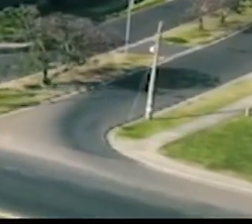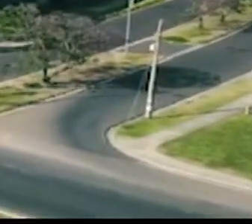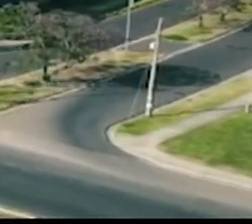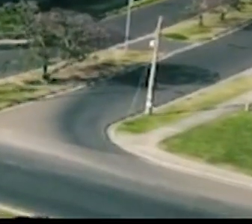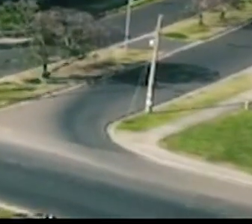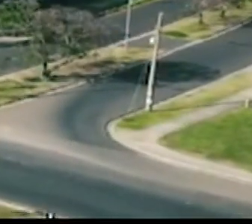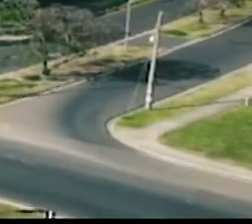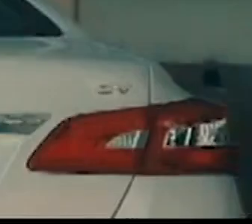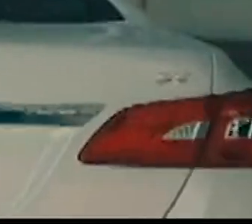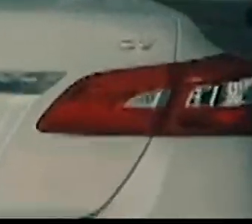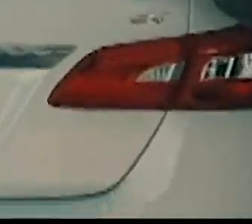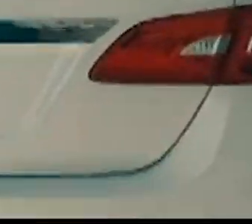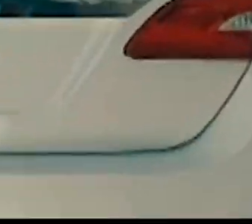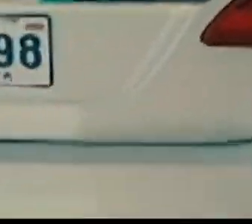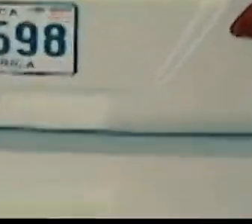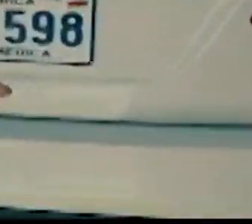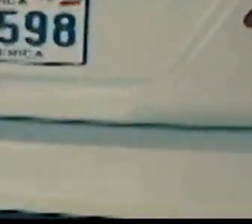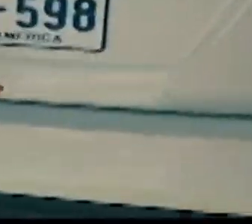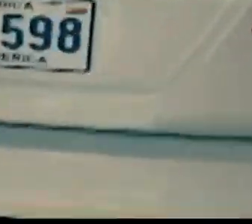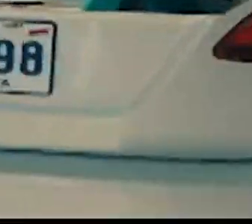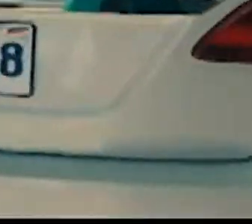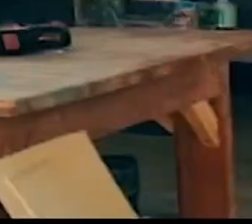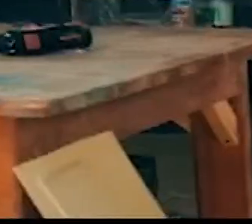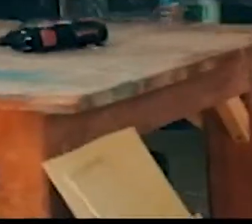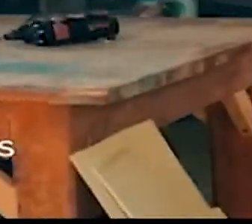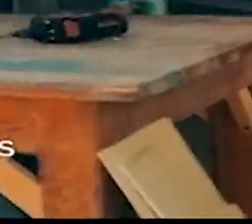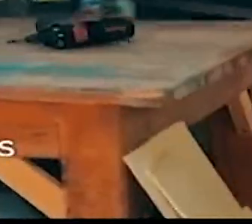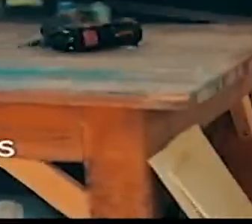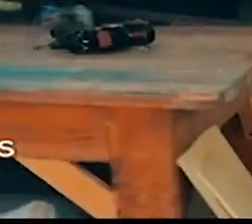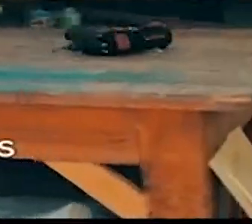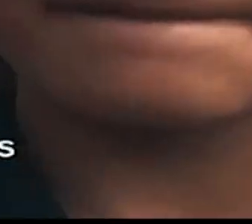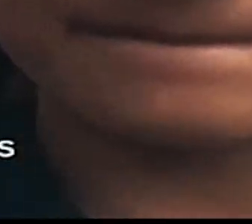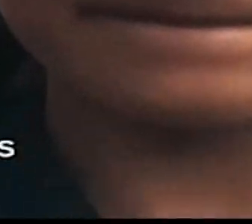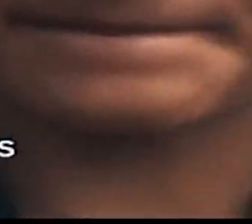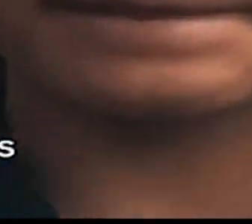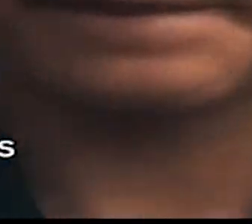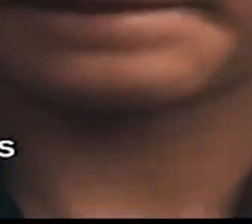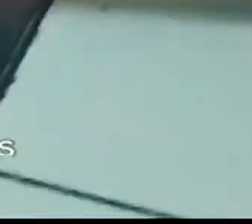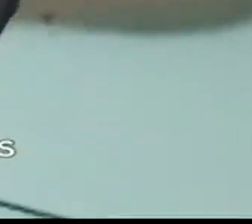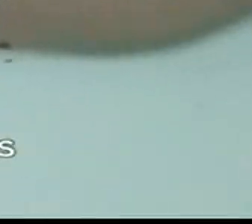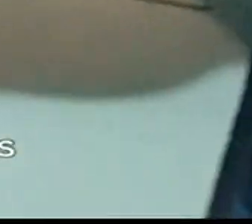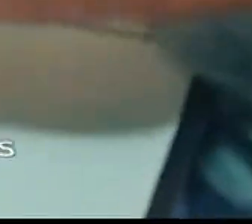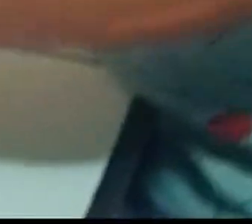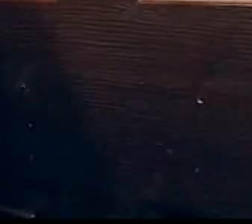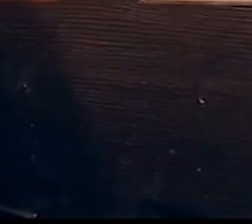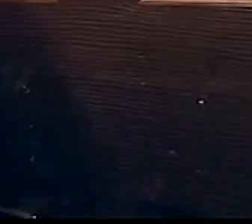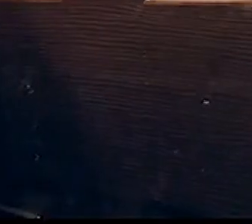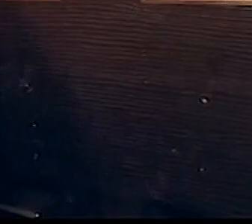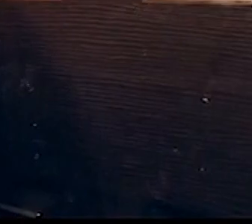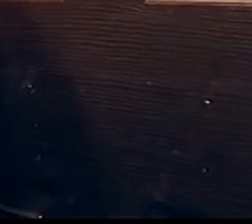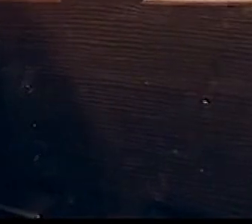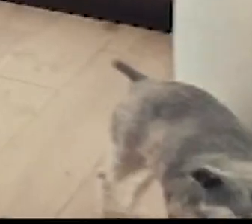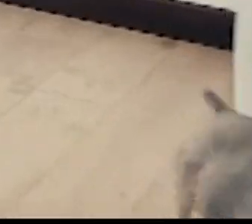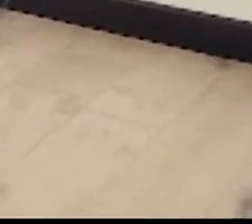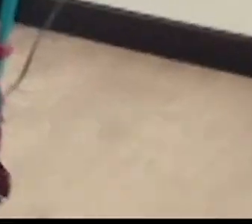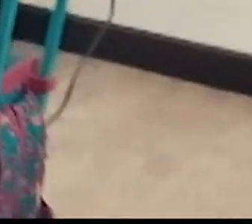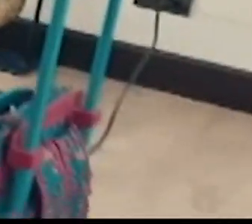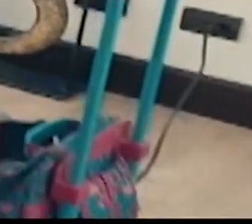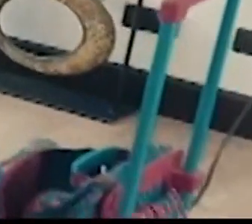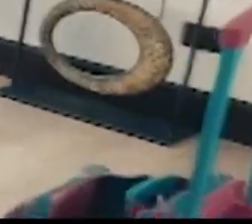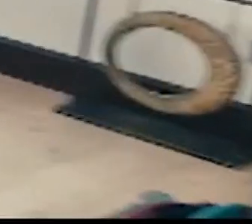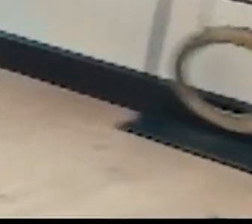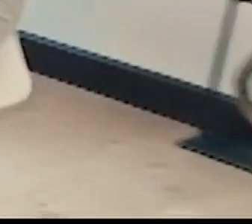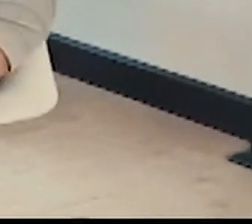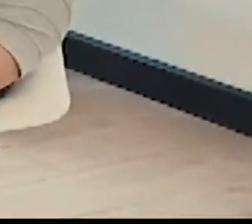Cuando llegue el momento, nos daremos un fuerte abrazo. Por ahora seguimos trabajando en apoyarnos y buscar soluciones, en